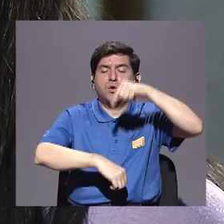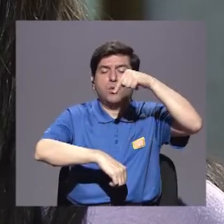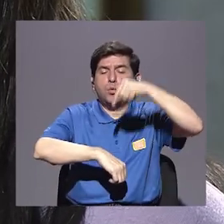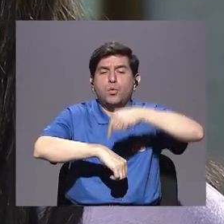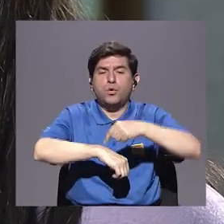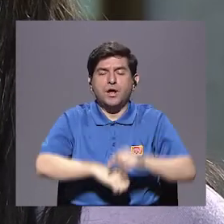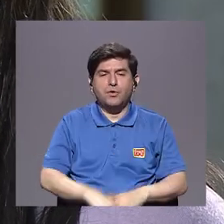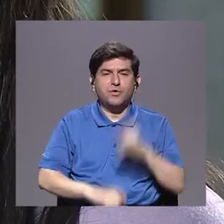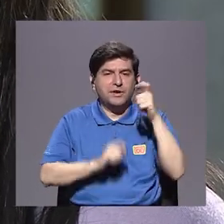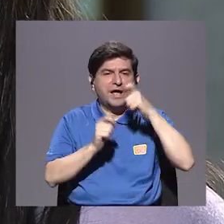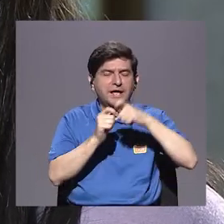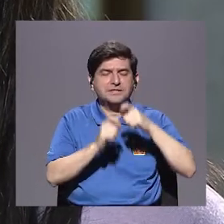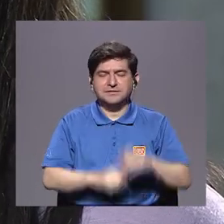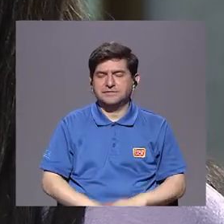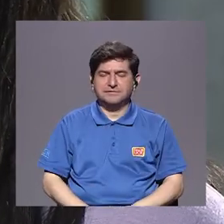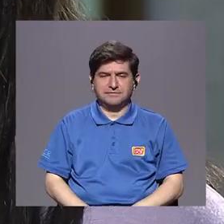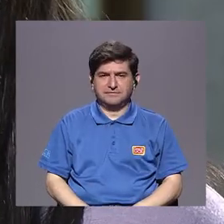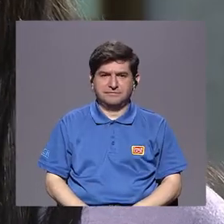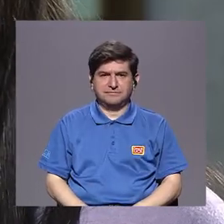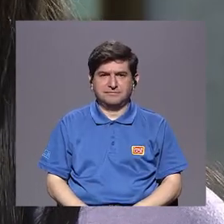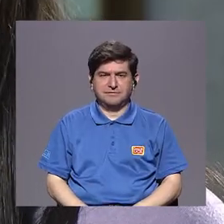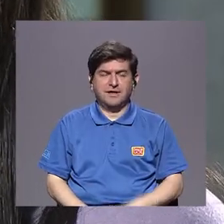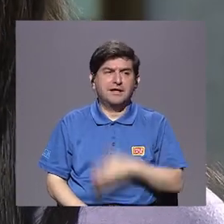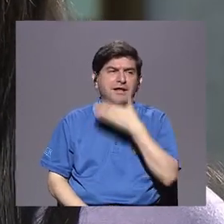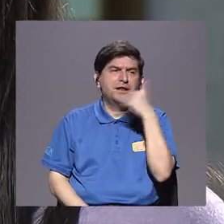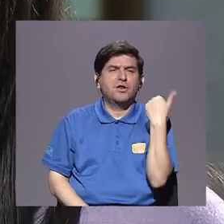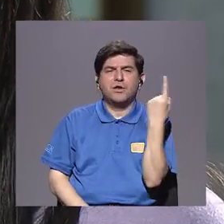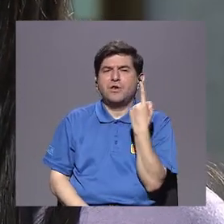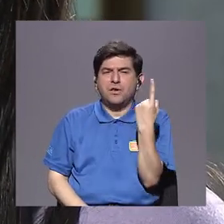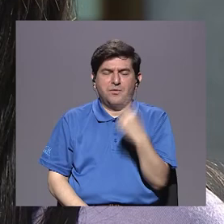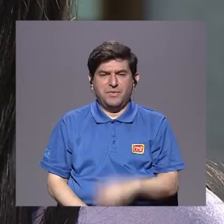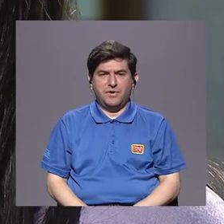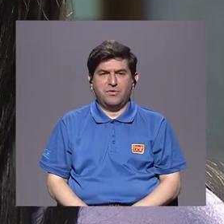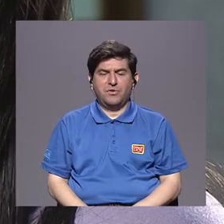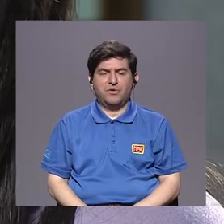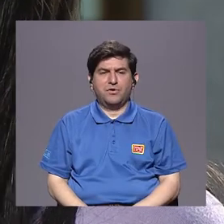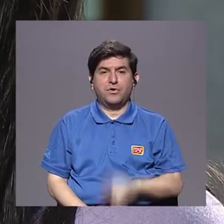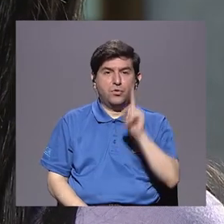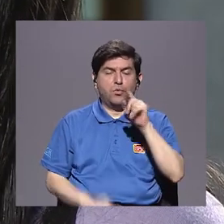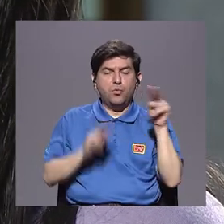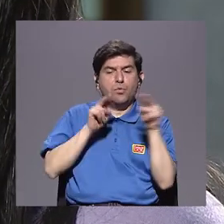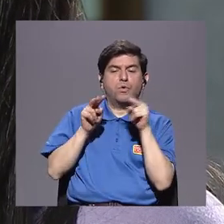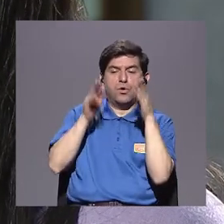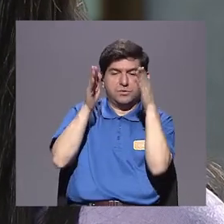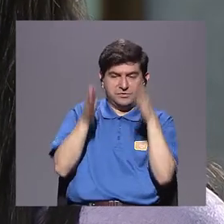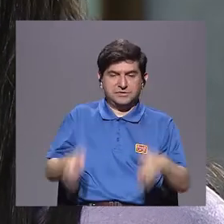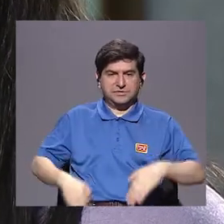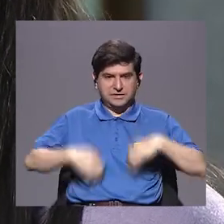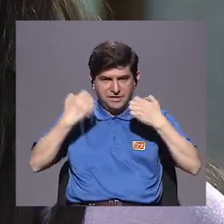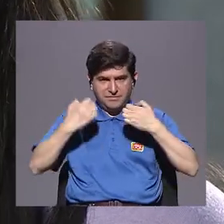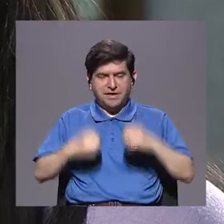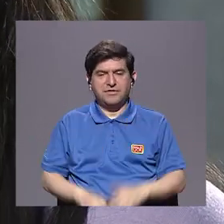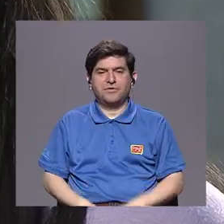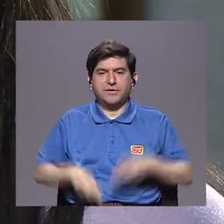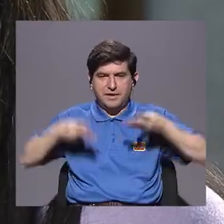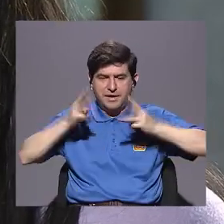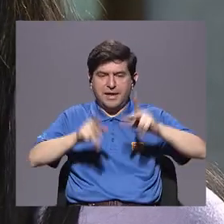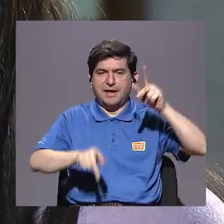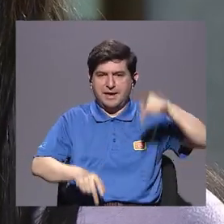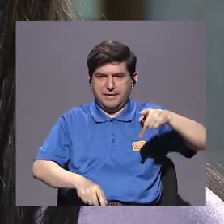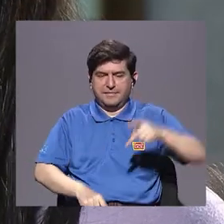hora del día? O, sí, bueno, lo ideal siempre es que haya un observador para